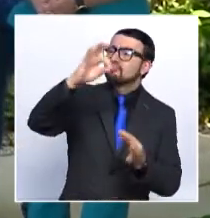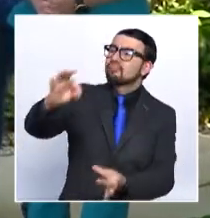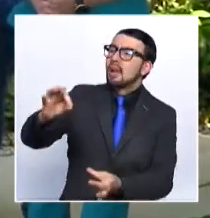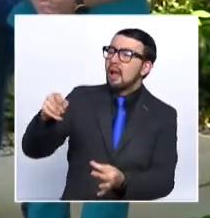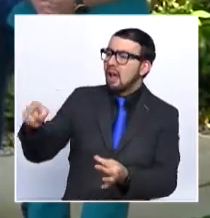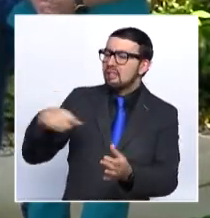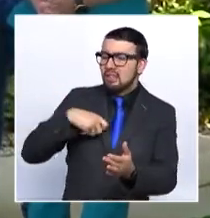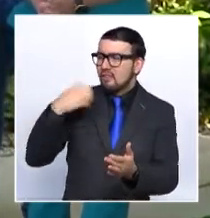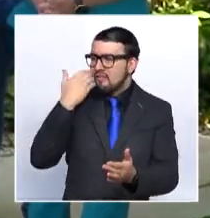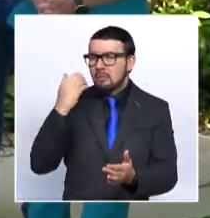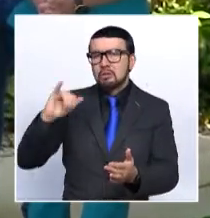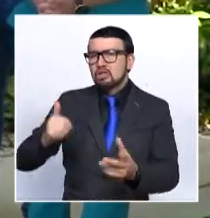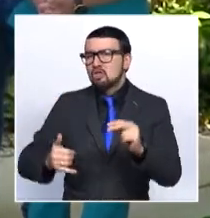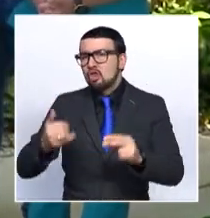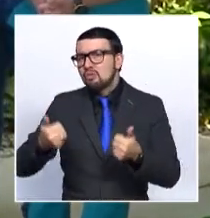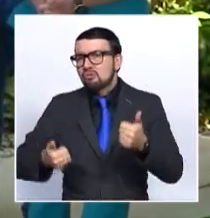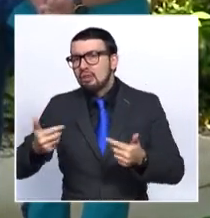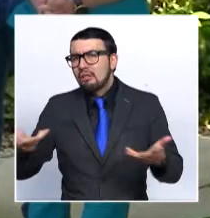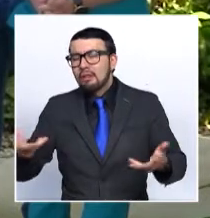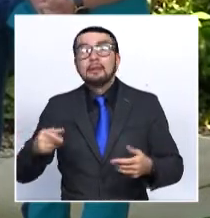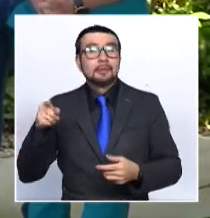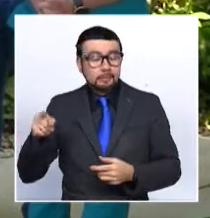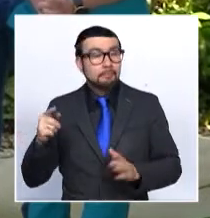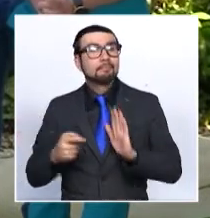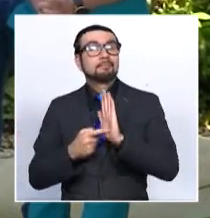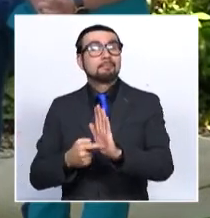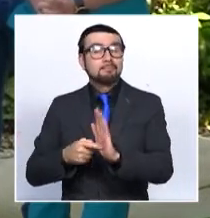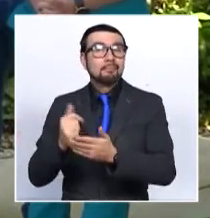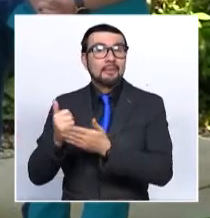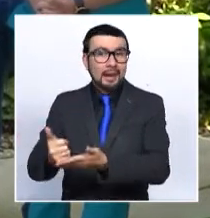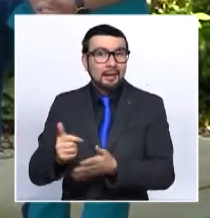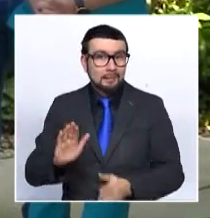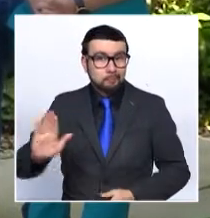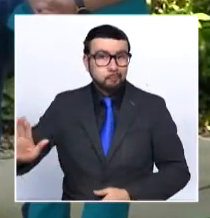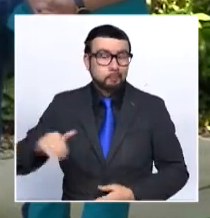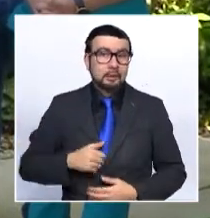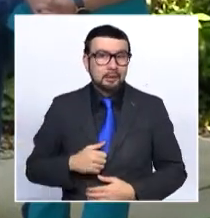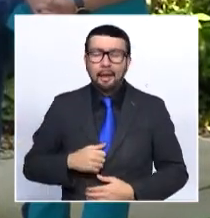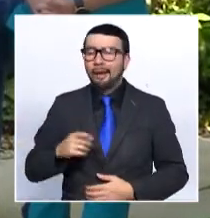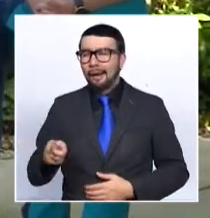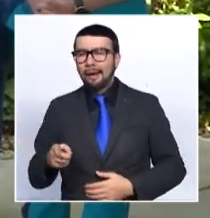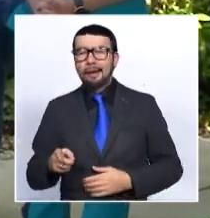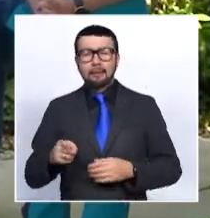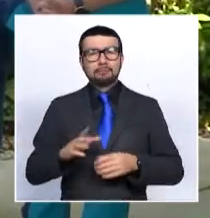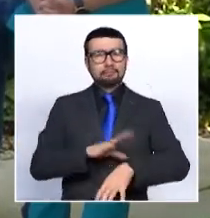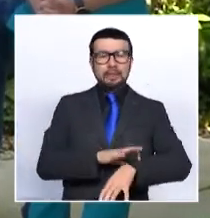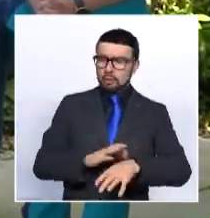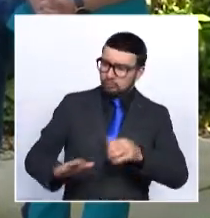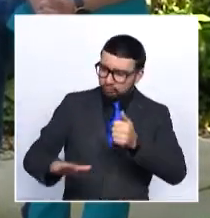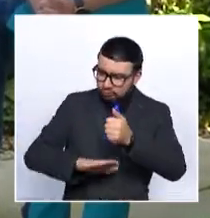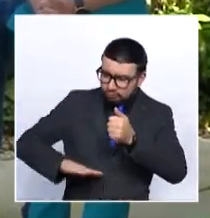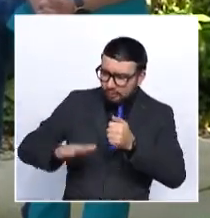de exámenes actuales y poder nosotros basarnos en esto para un buen diagnóstico.